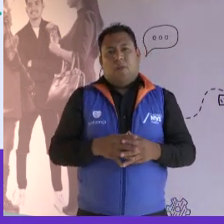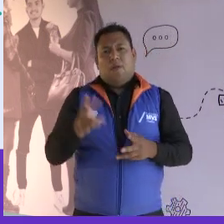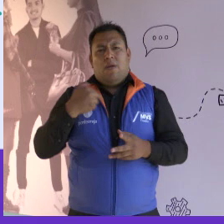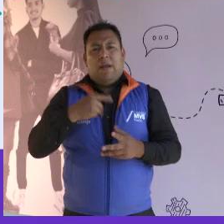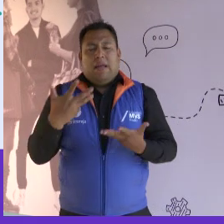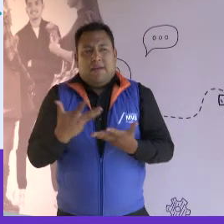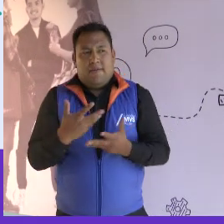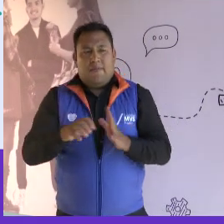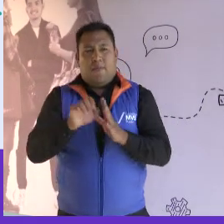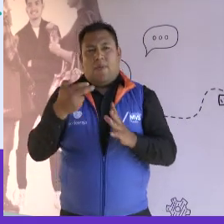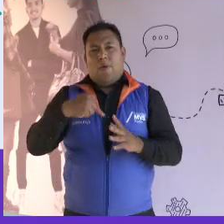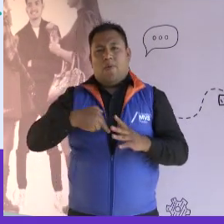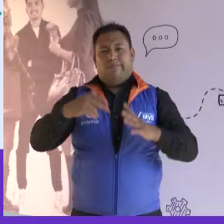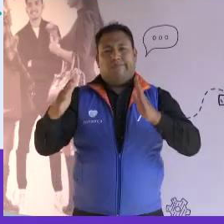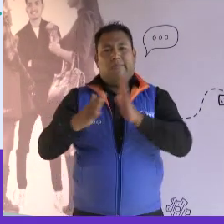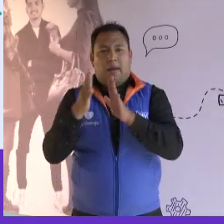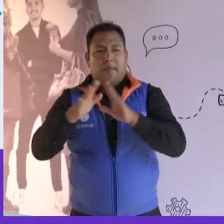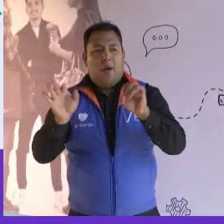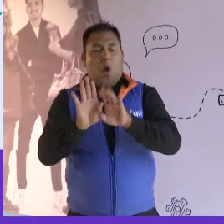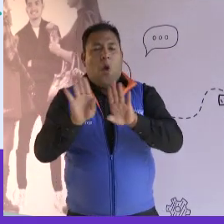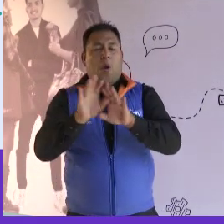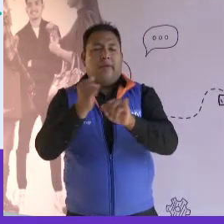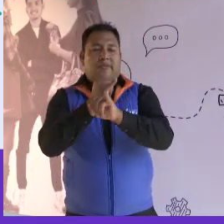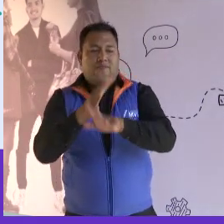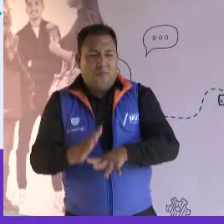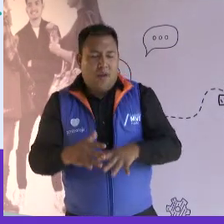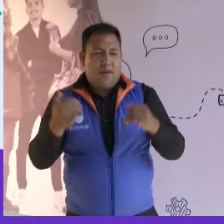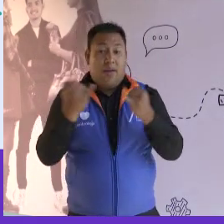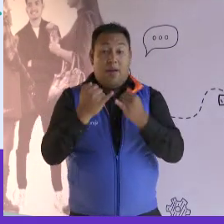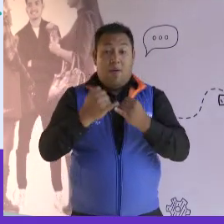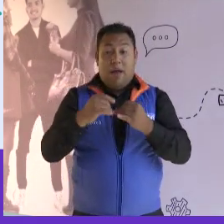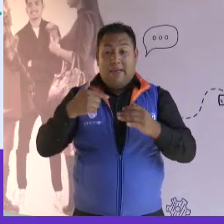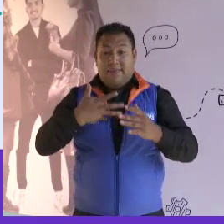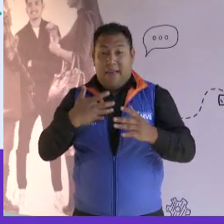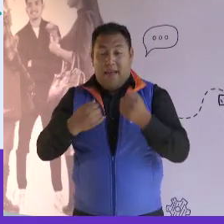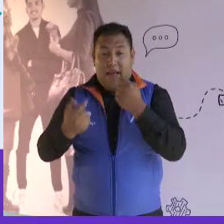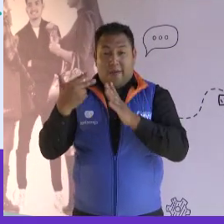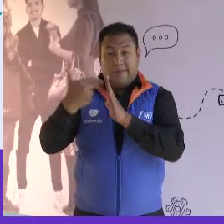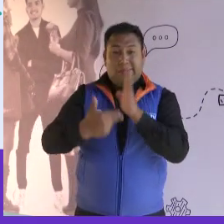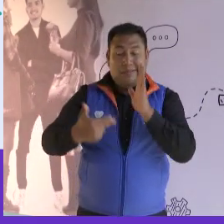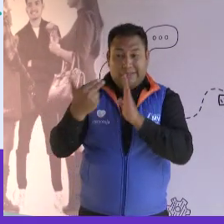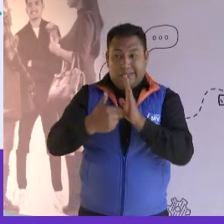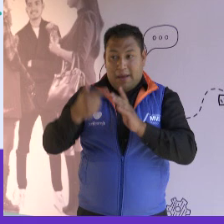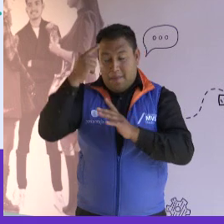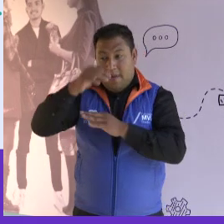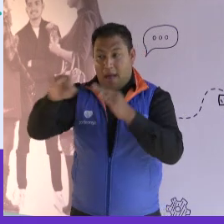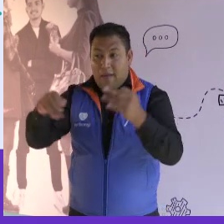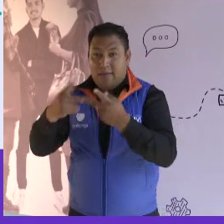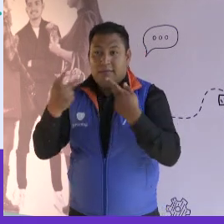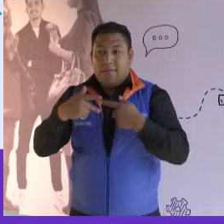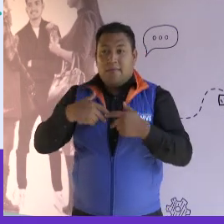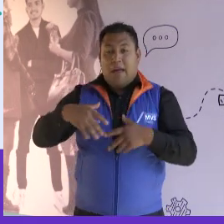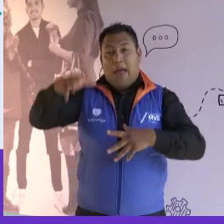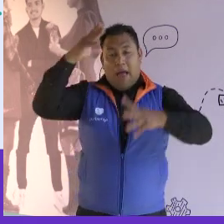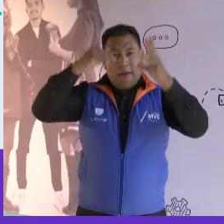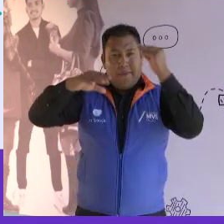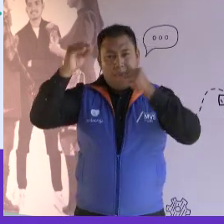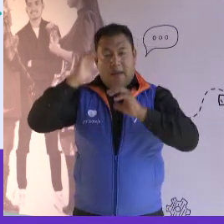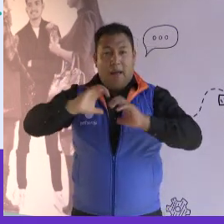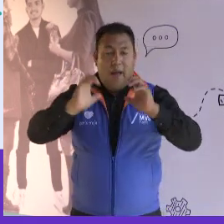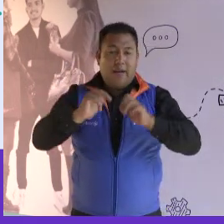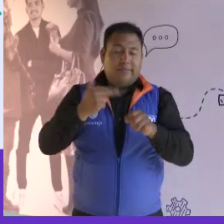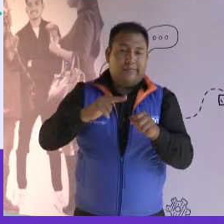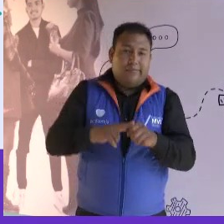información científica, participativa, talleres de educación ambiental, lo que podíamos, ¿no? Desde nuestras manos. Pero desde ahí empezamos